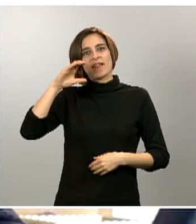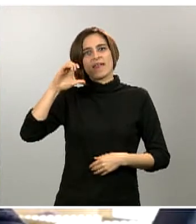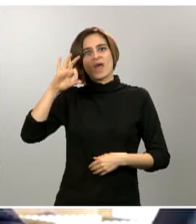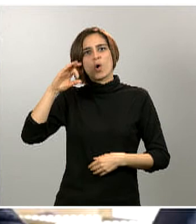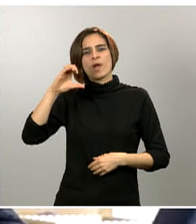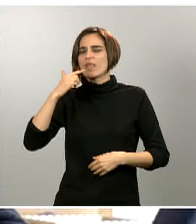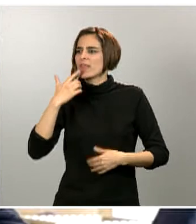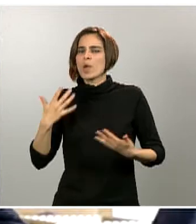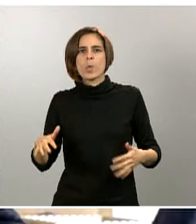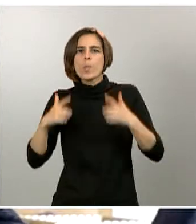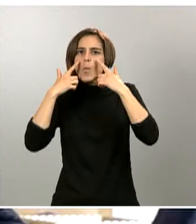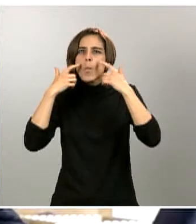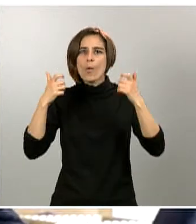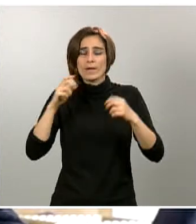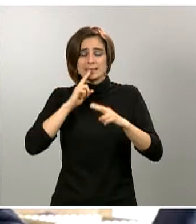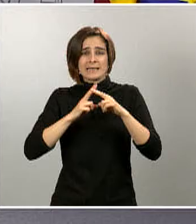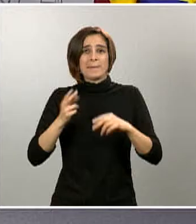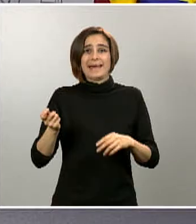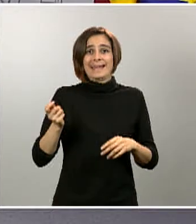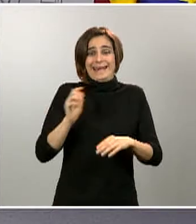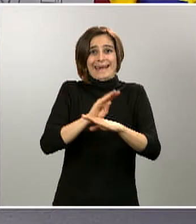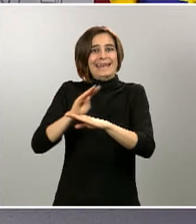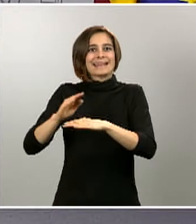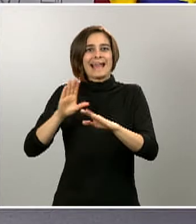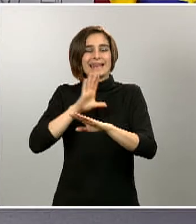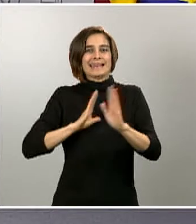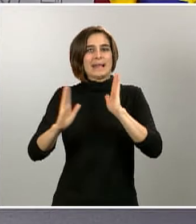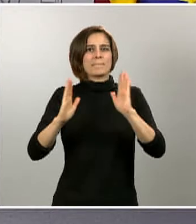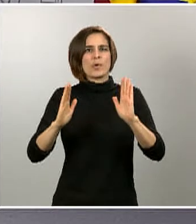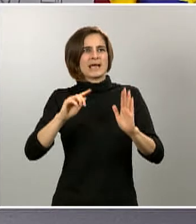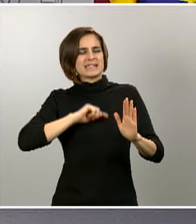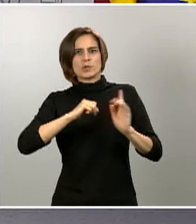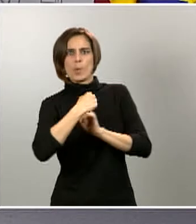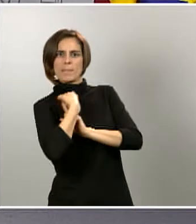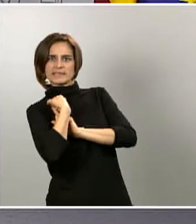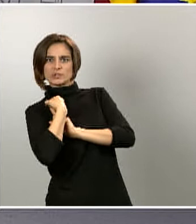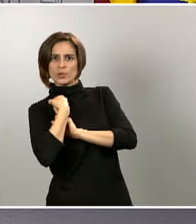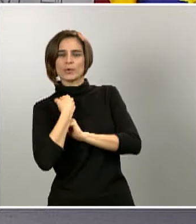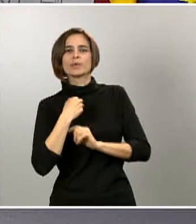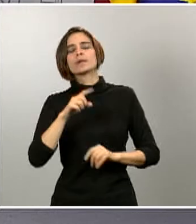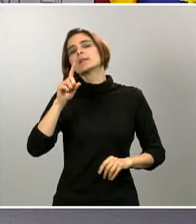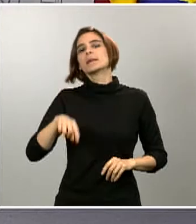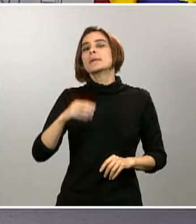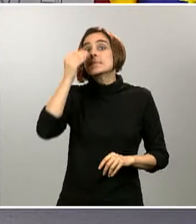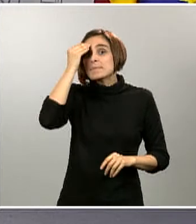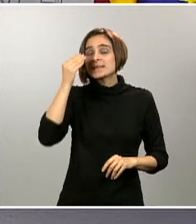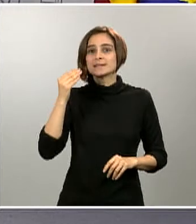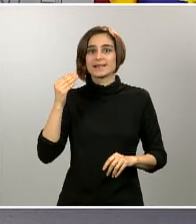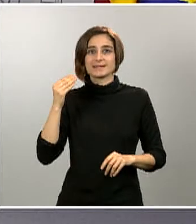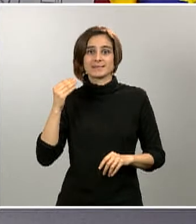renta temporal y si cree que eso puede dificultar que haya consenso en el diálogo social. Y sobre los